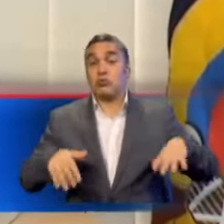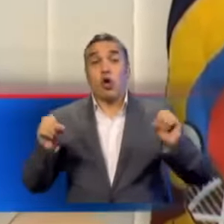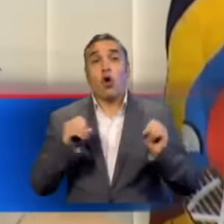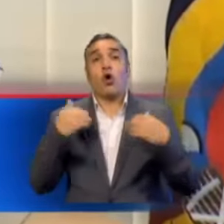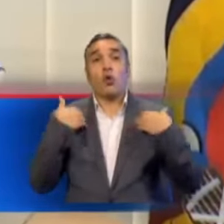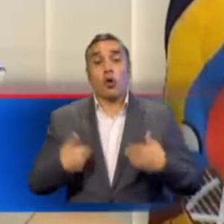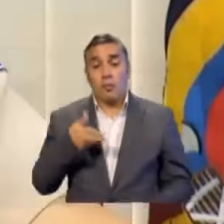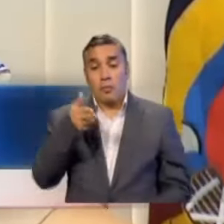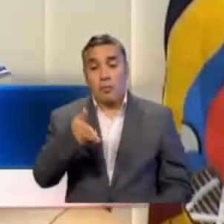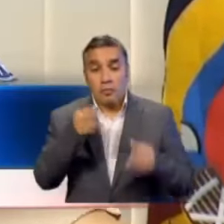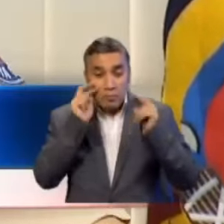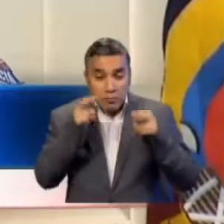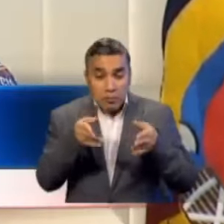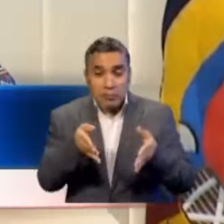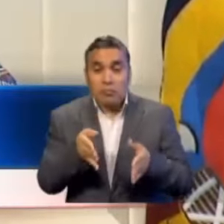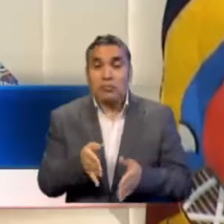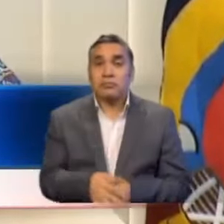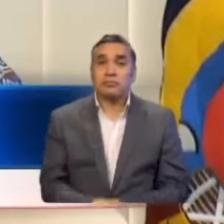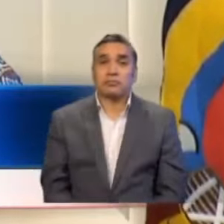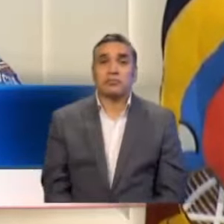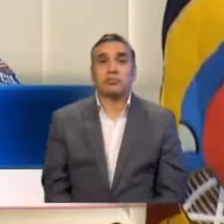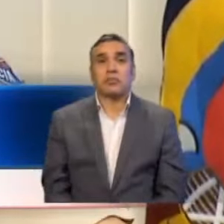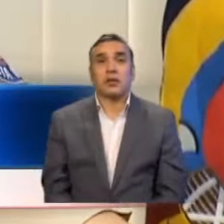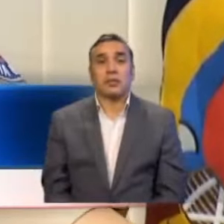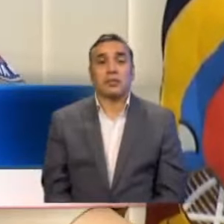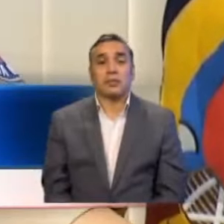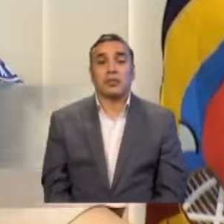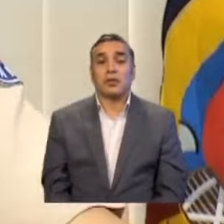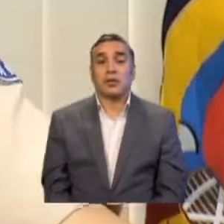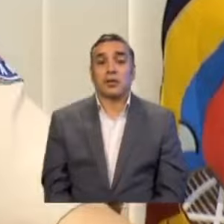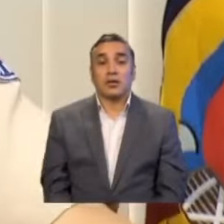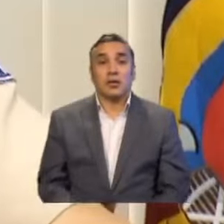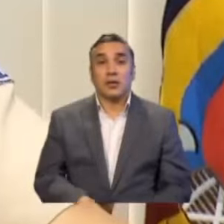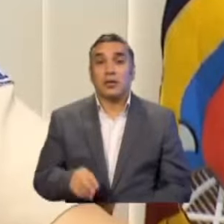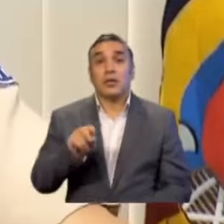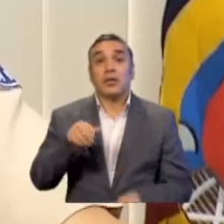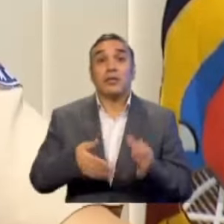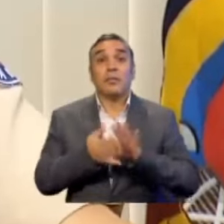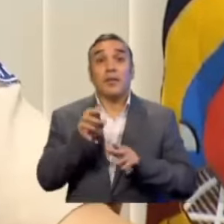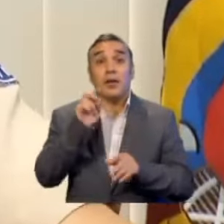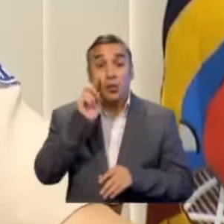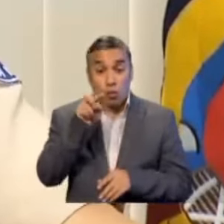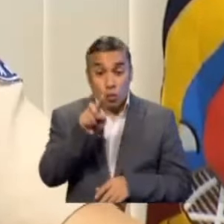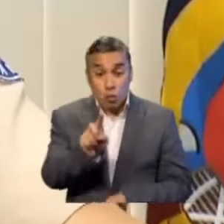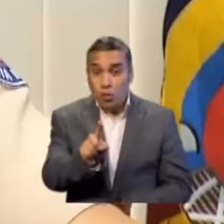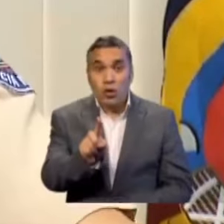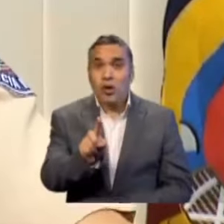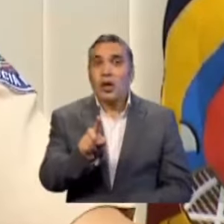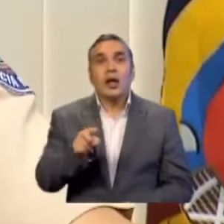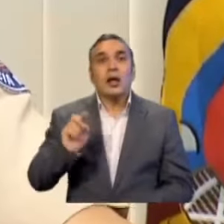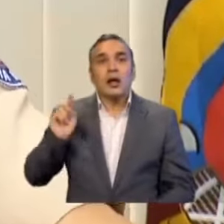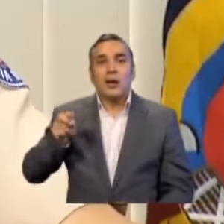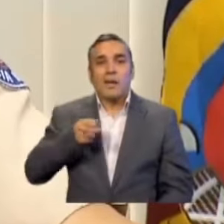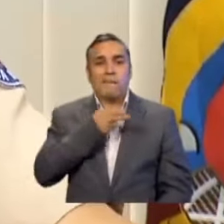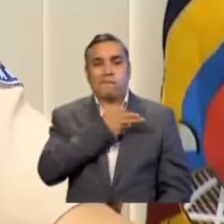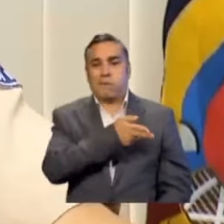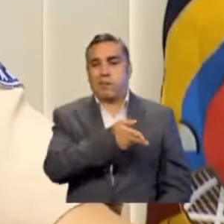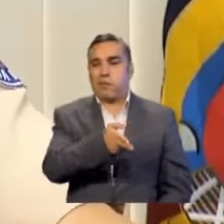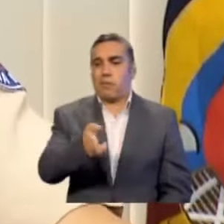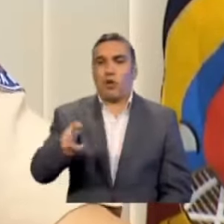féretro? De hecho, se dispara al velorio, independientemente si es que se apuntaba